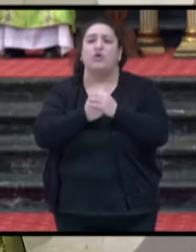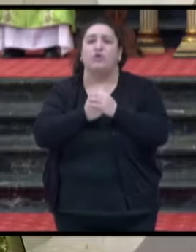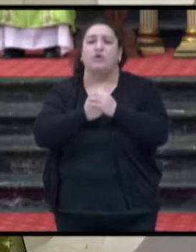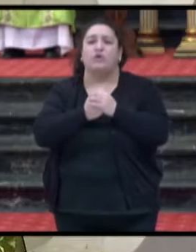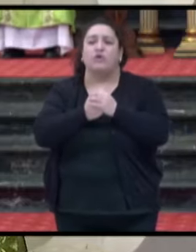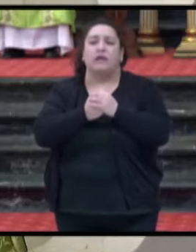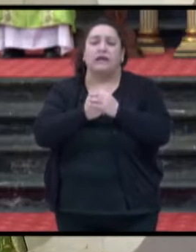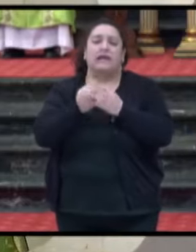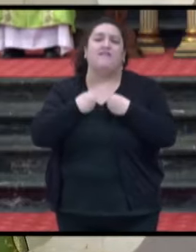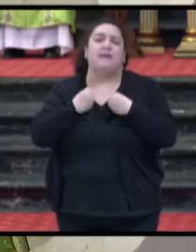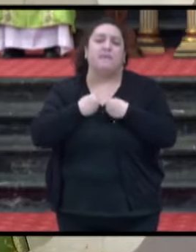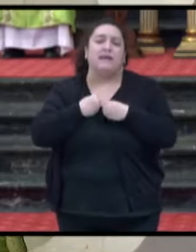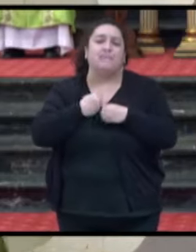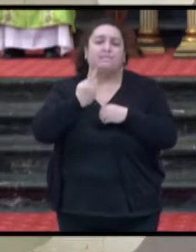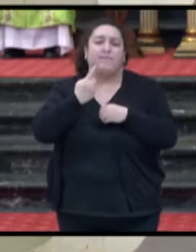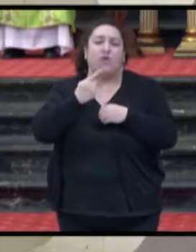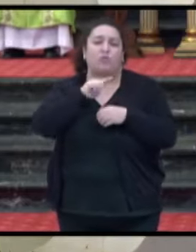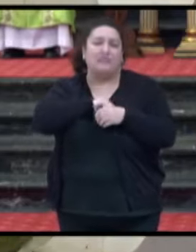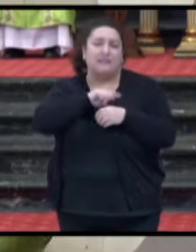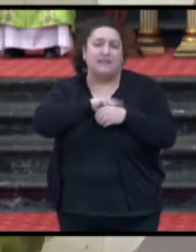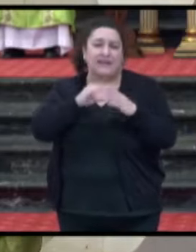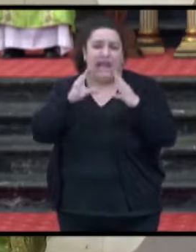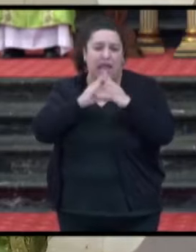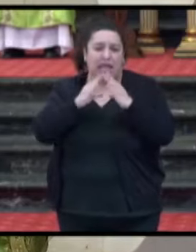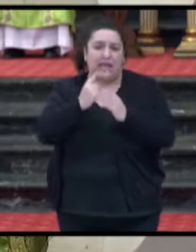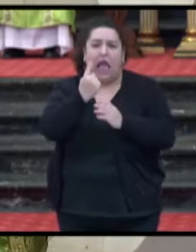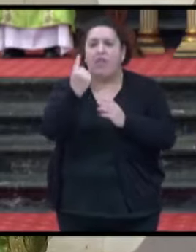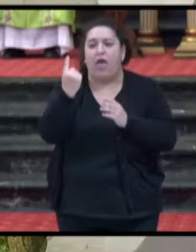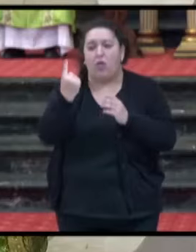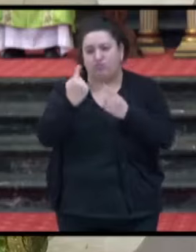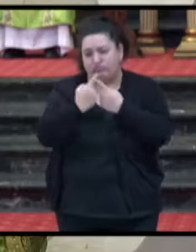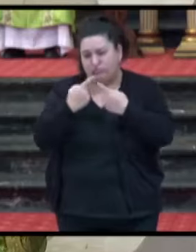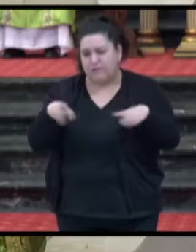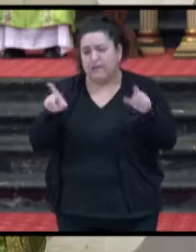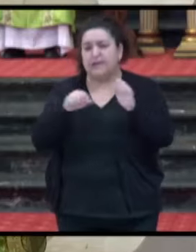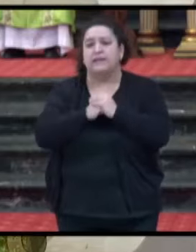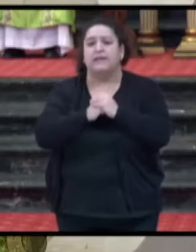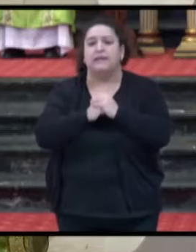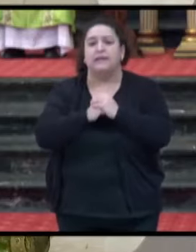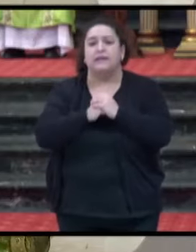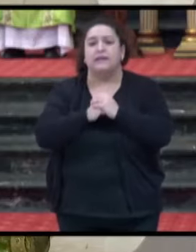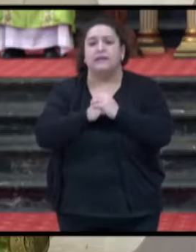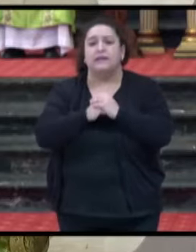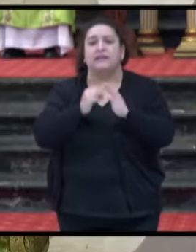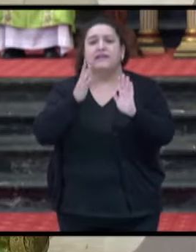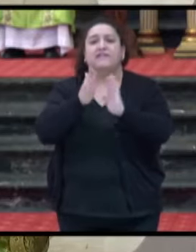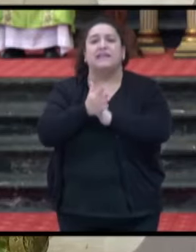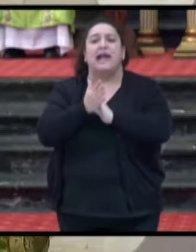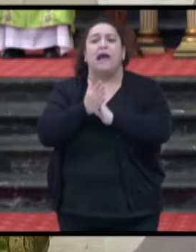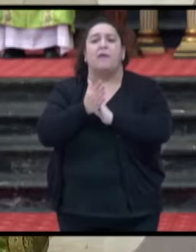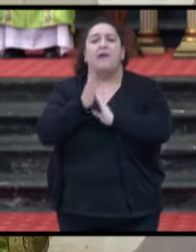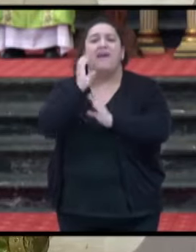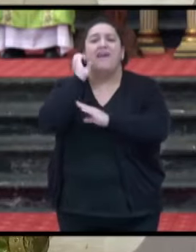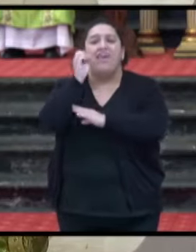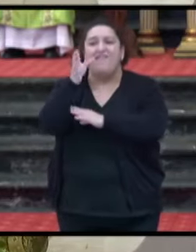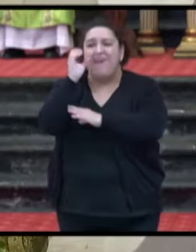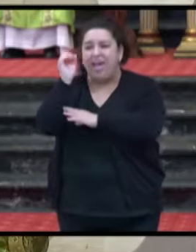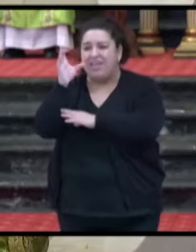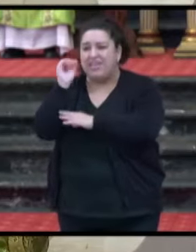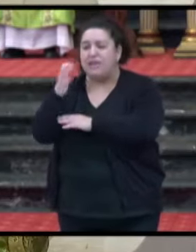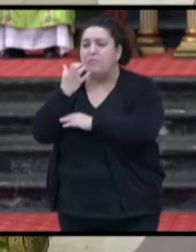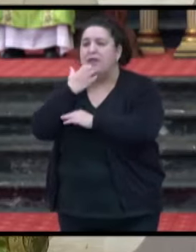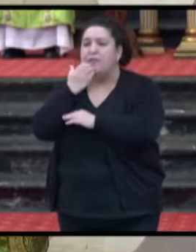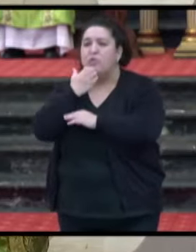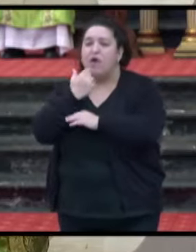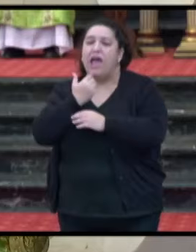la iglesia cada uno uno lógicamente pues son para evangelizar y ahí situaría los abuelos